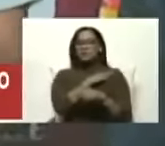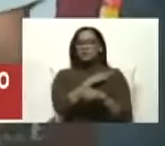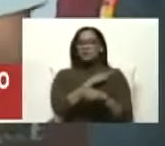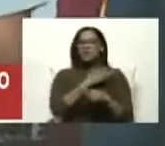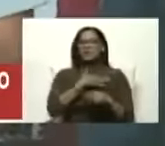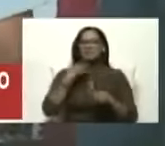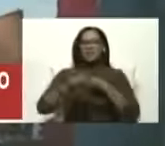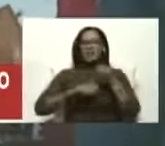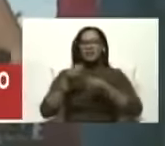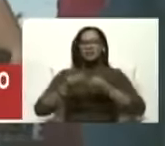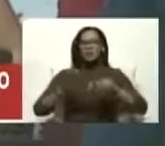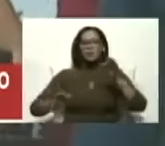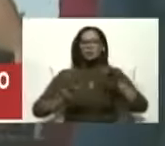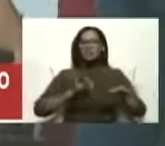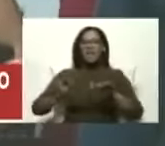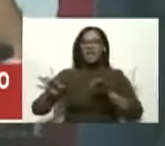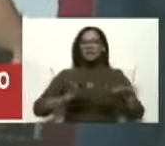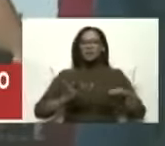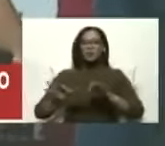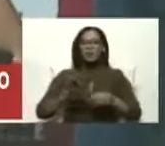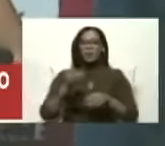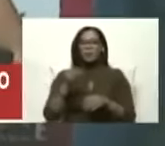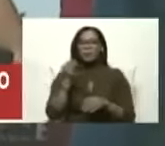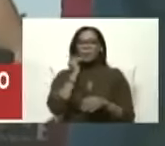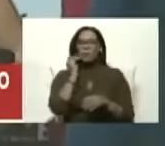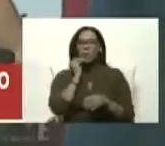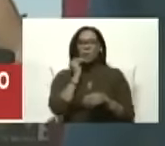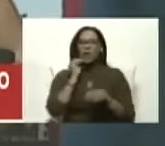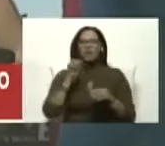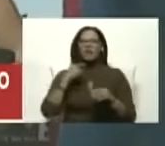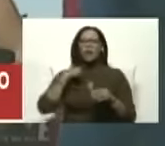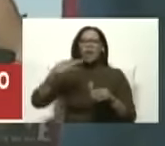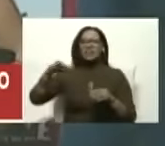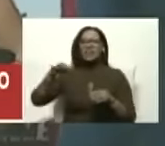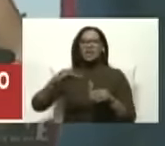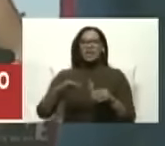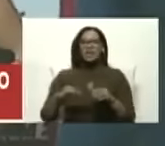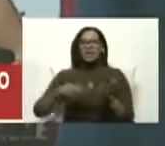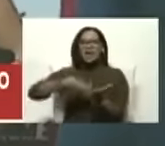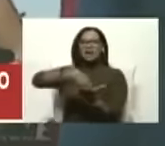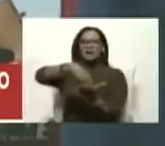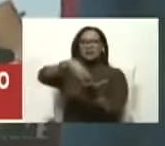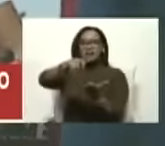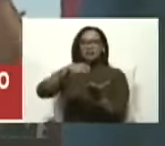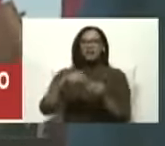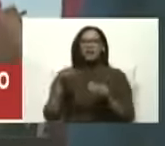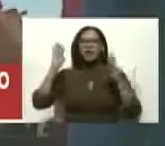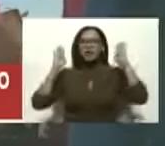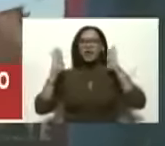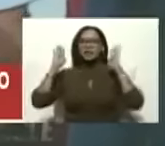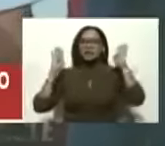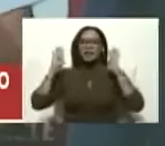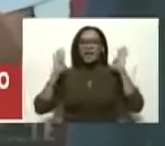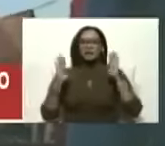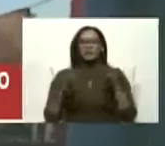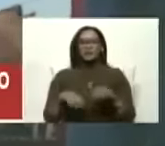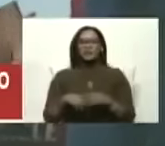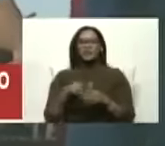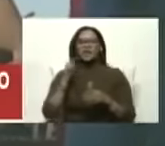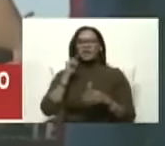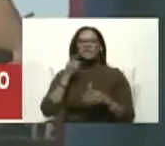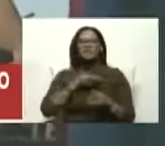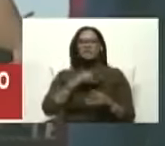un show barato en Guatire. Andan con ese show barato arrastrando los candidatos de cartón por